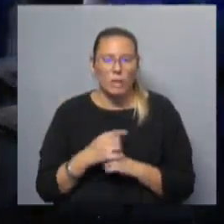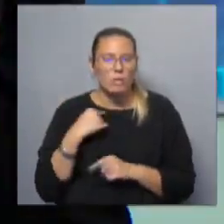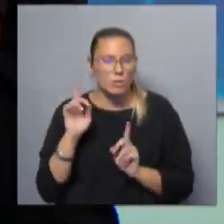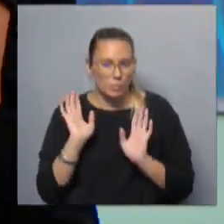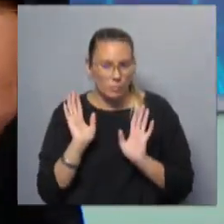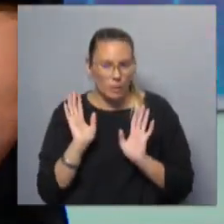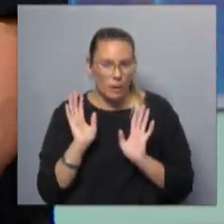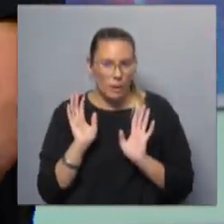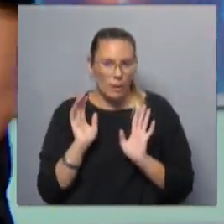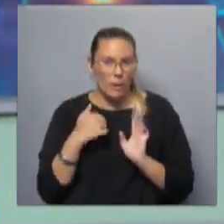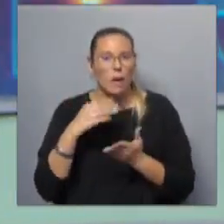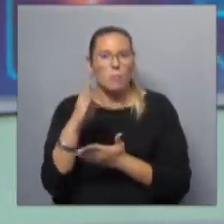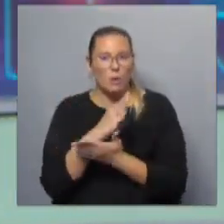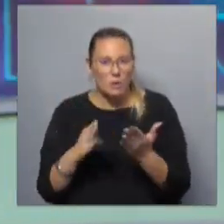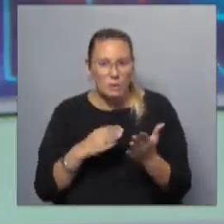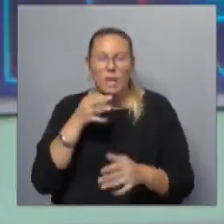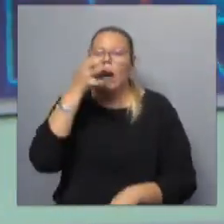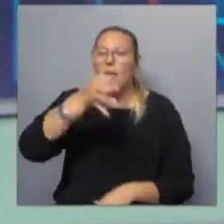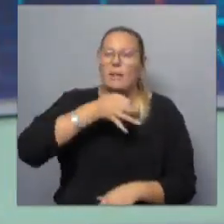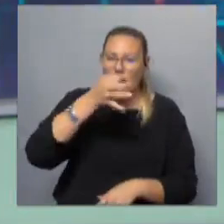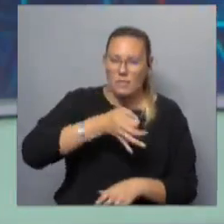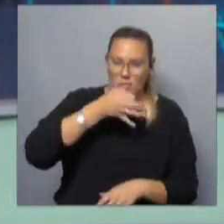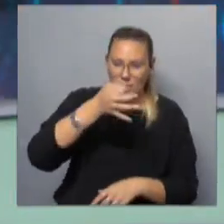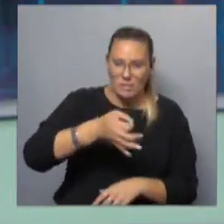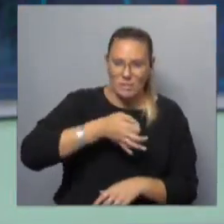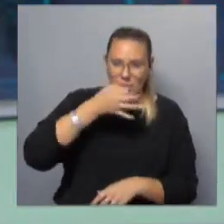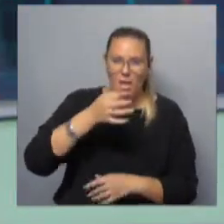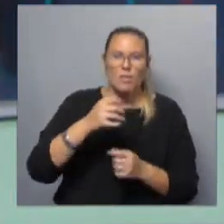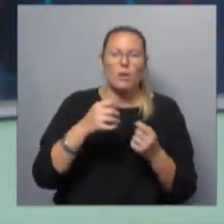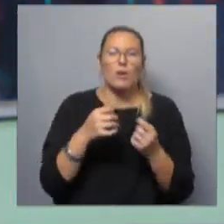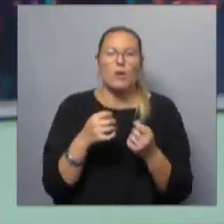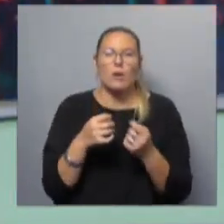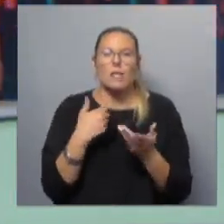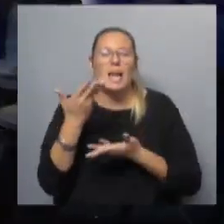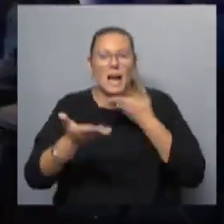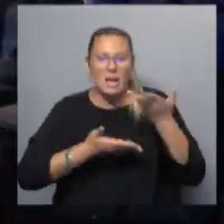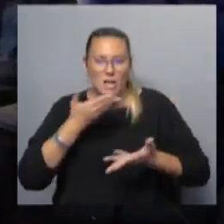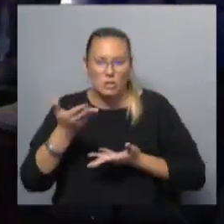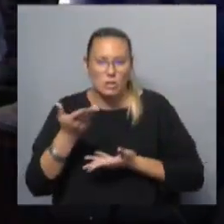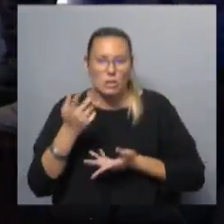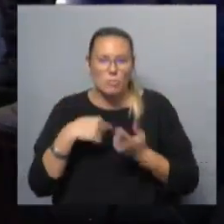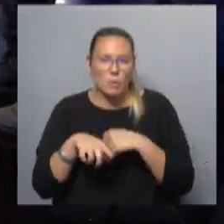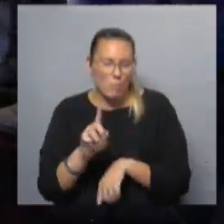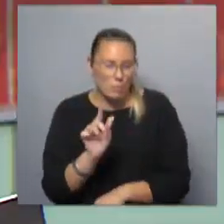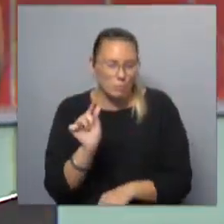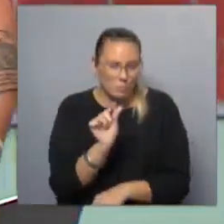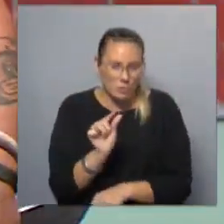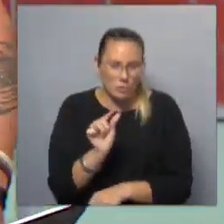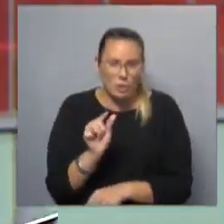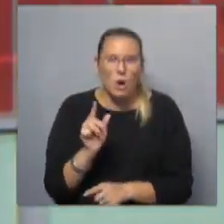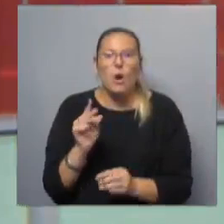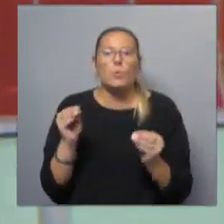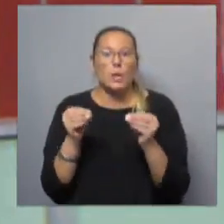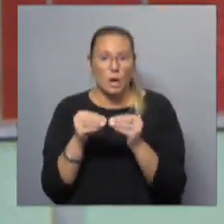igual con poesía, con recitado, que quiero hablar de letras y de canciones. Pero vamos a achicar un segundito porque nos vamos a ir con